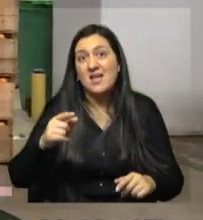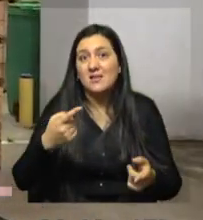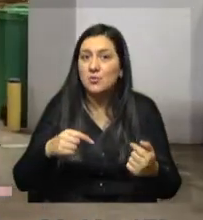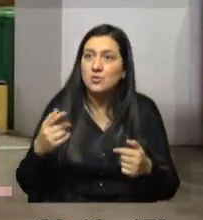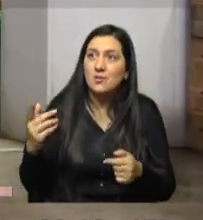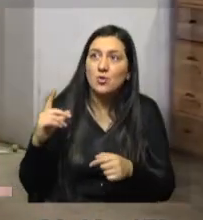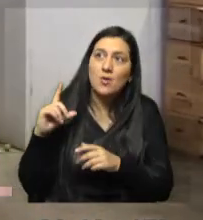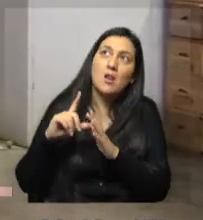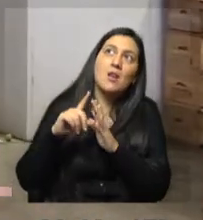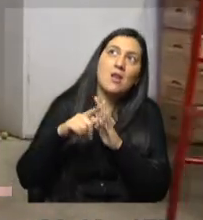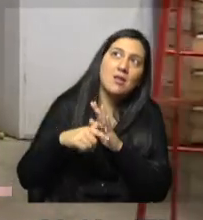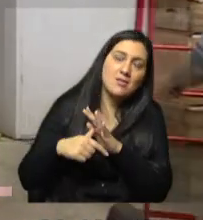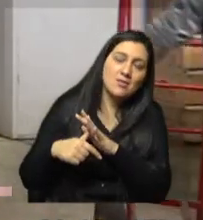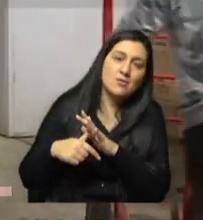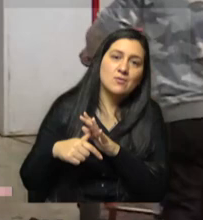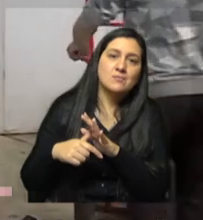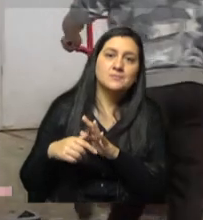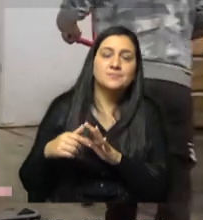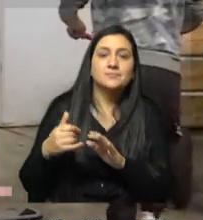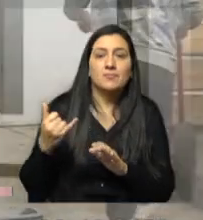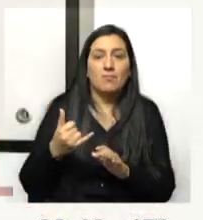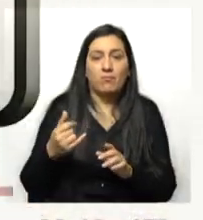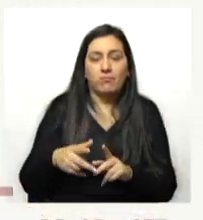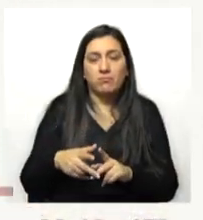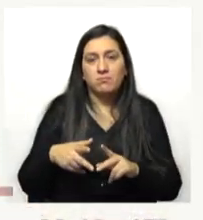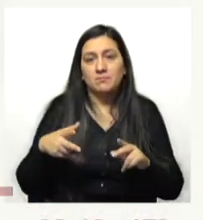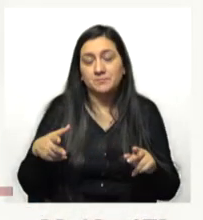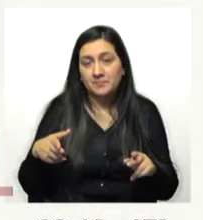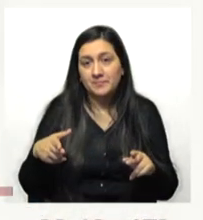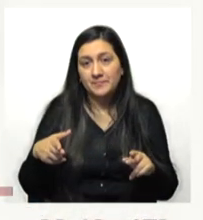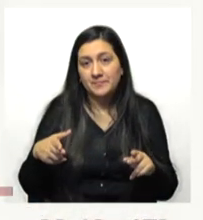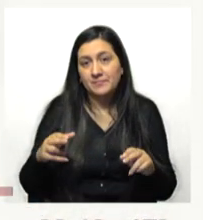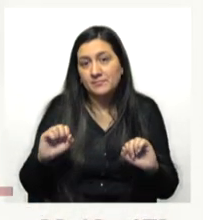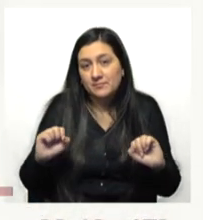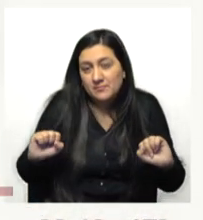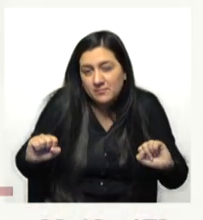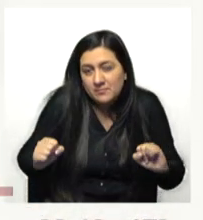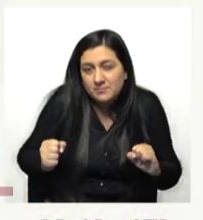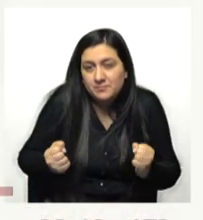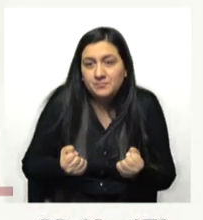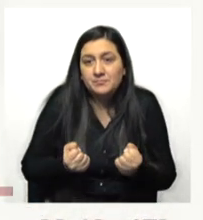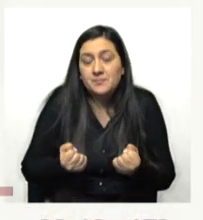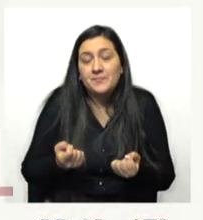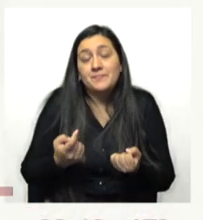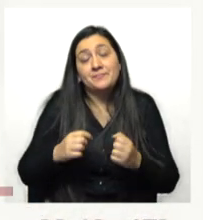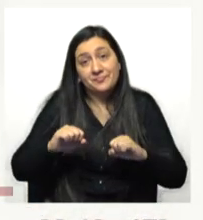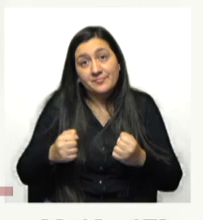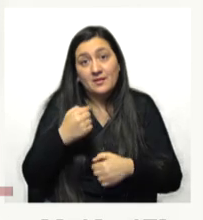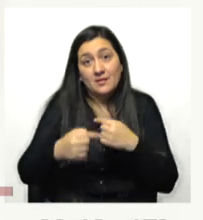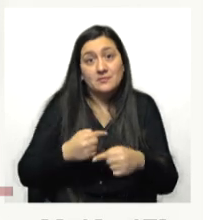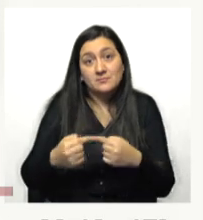un poco atrasados, tuvimos una época un poco fría, digamos, los fríos se extendieron más allá,